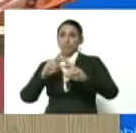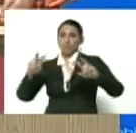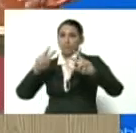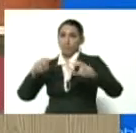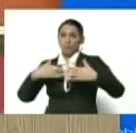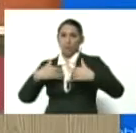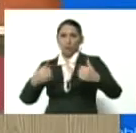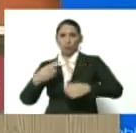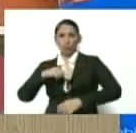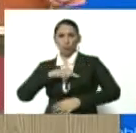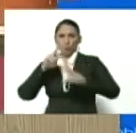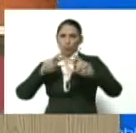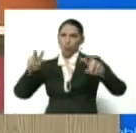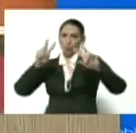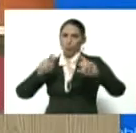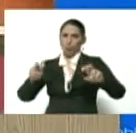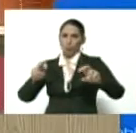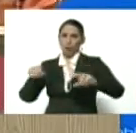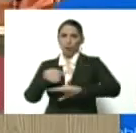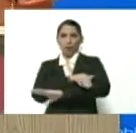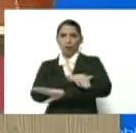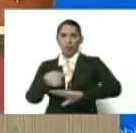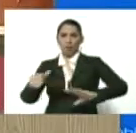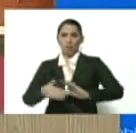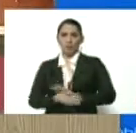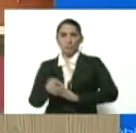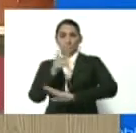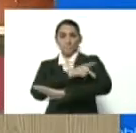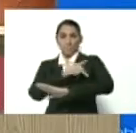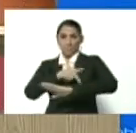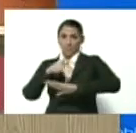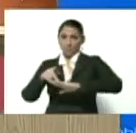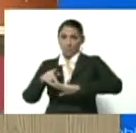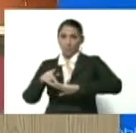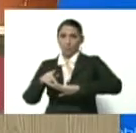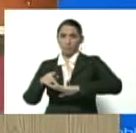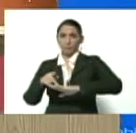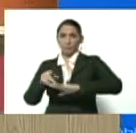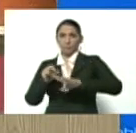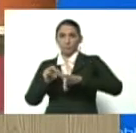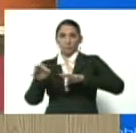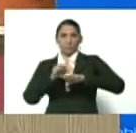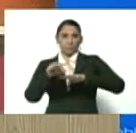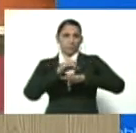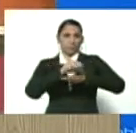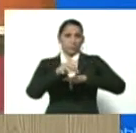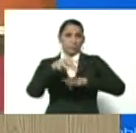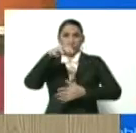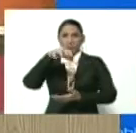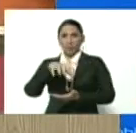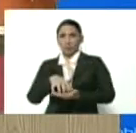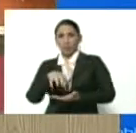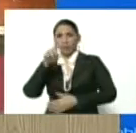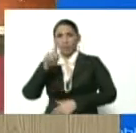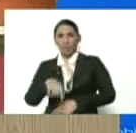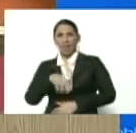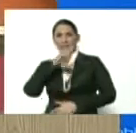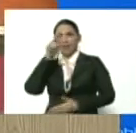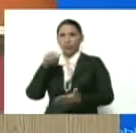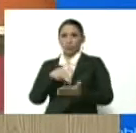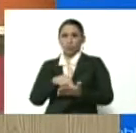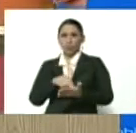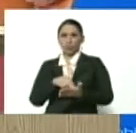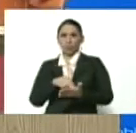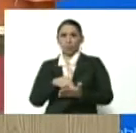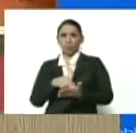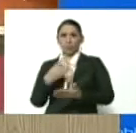venido estudiando desde la calle, la parroquia, el municipio, el Estado y a nivel nacional, y